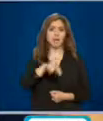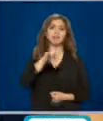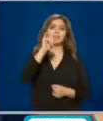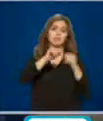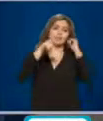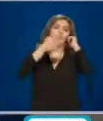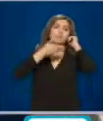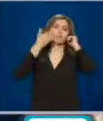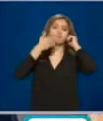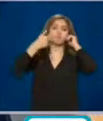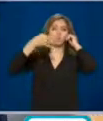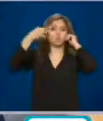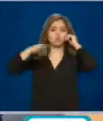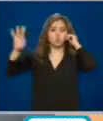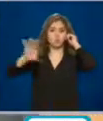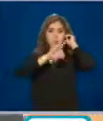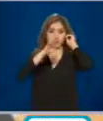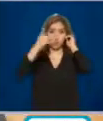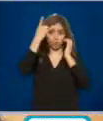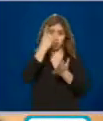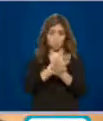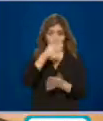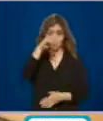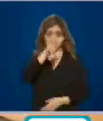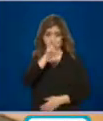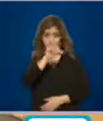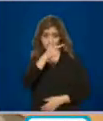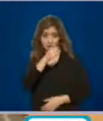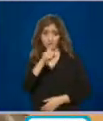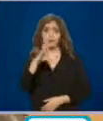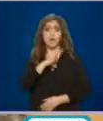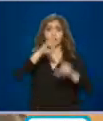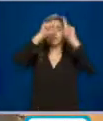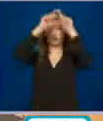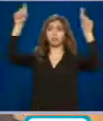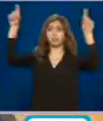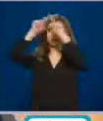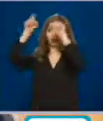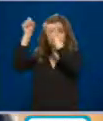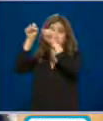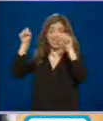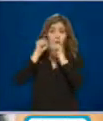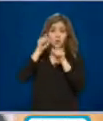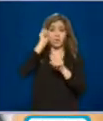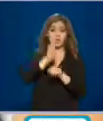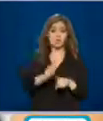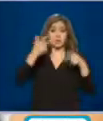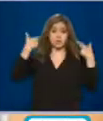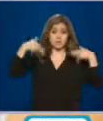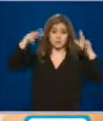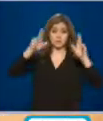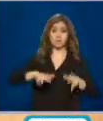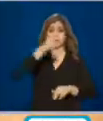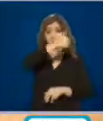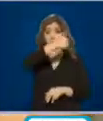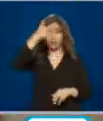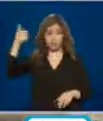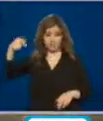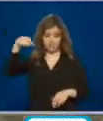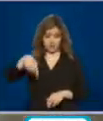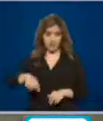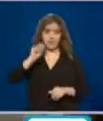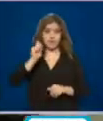de nuestro género, pero no solo al mariachi Vargas, tenemos nombrados salones con grandes maestros de nuestra música. Pues vamos recorriéndolos, ¿no? Claro que sí. ¿Este es